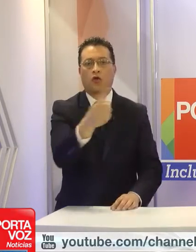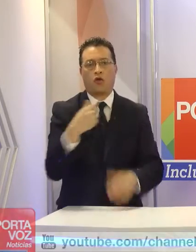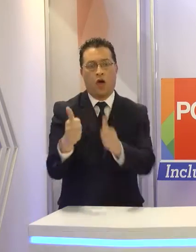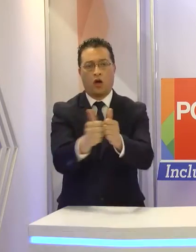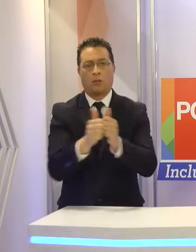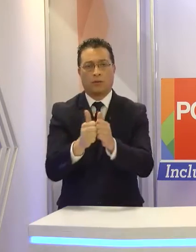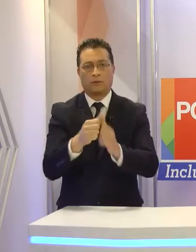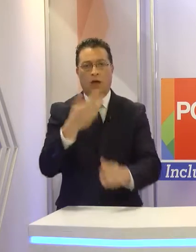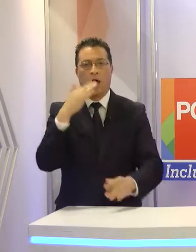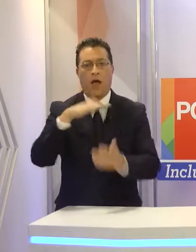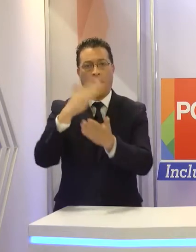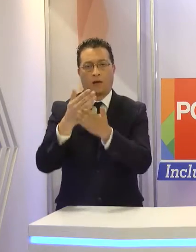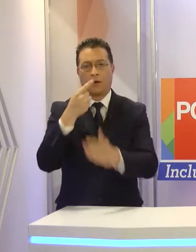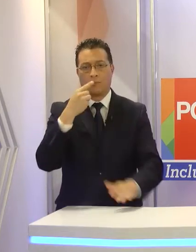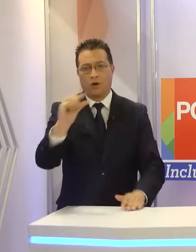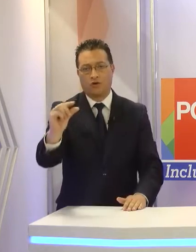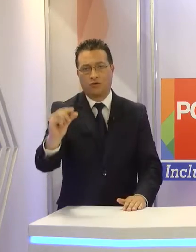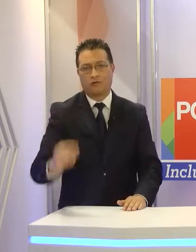acompañarnos. Hasta pronto.